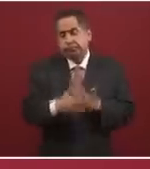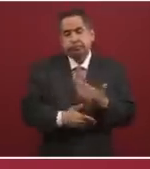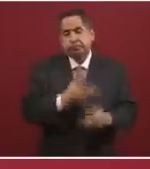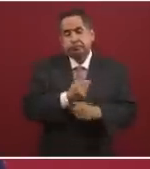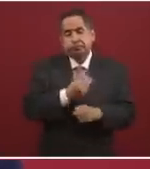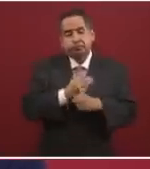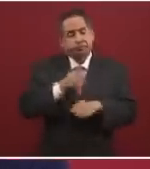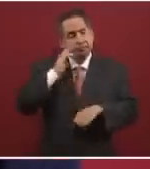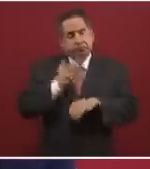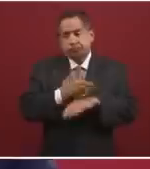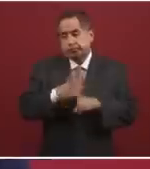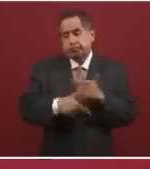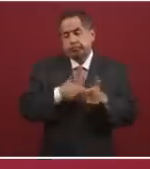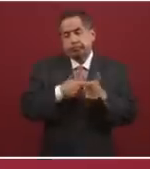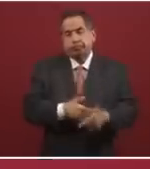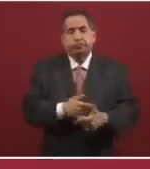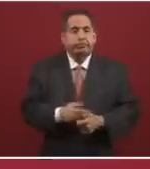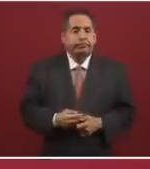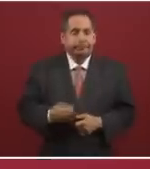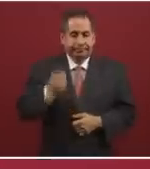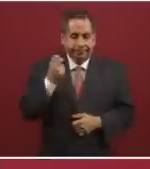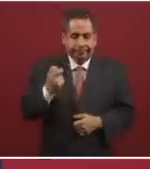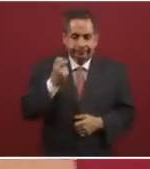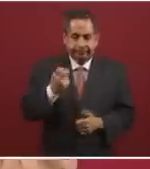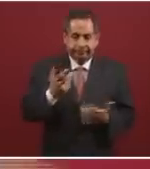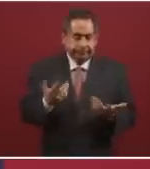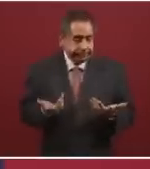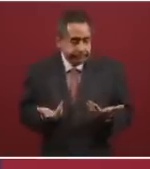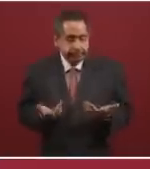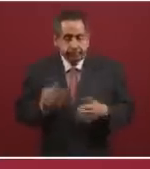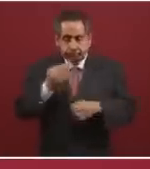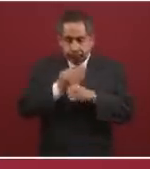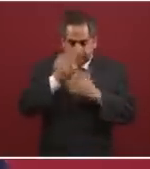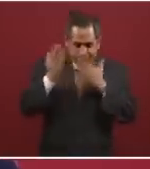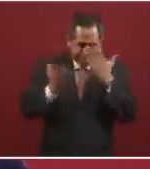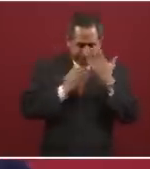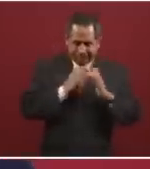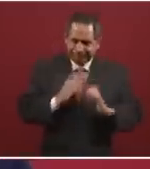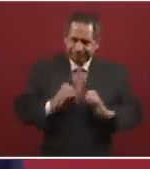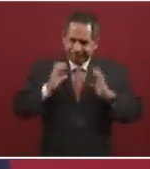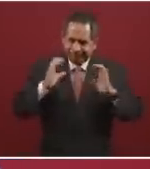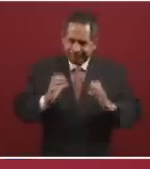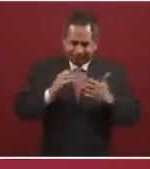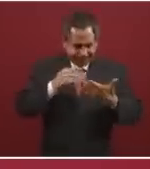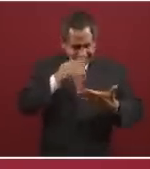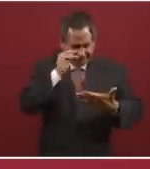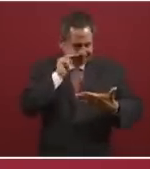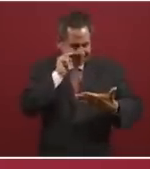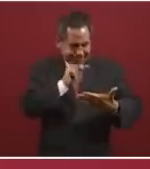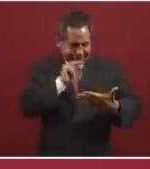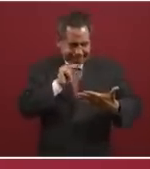de responsabilidad. Entonces, esos casos se están analizando a detalle de manera